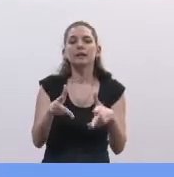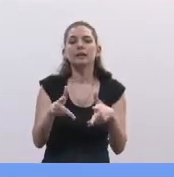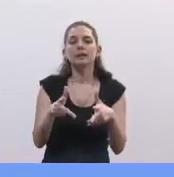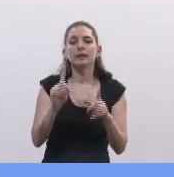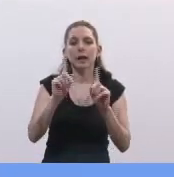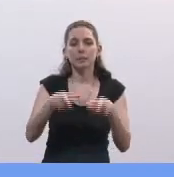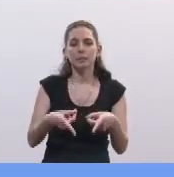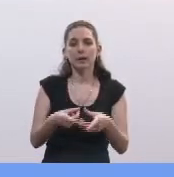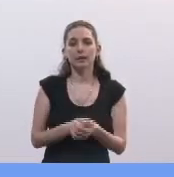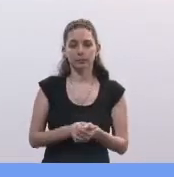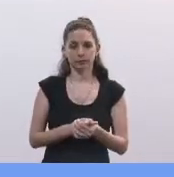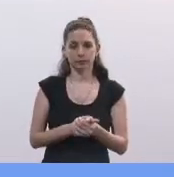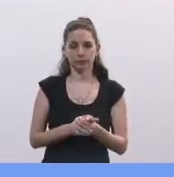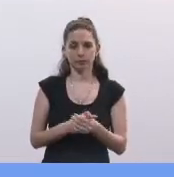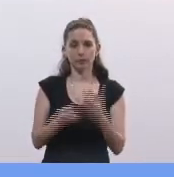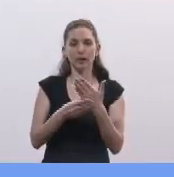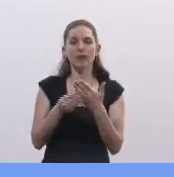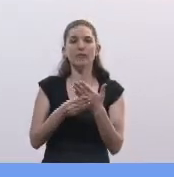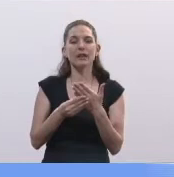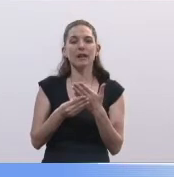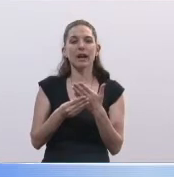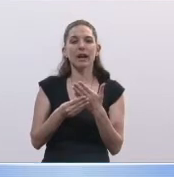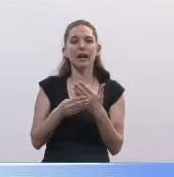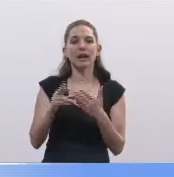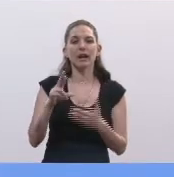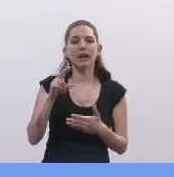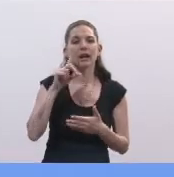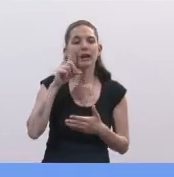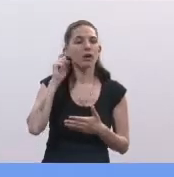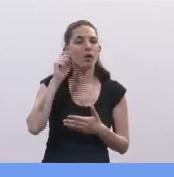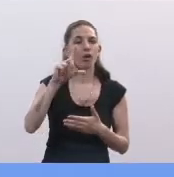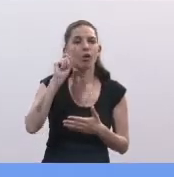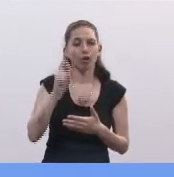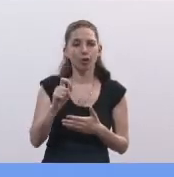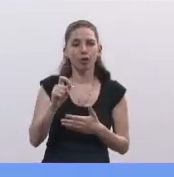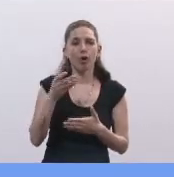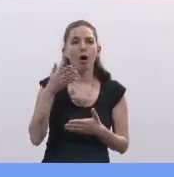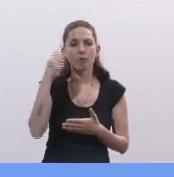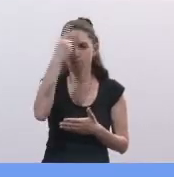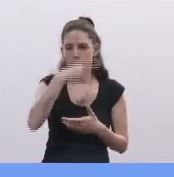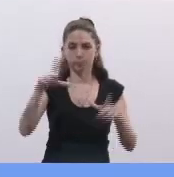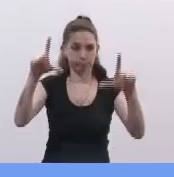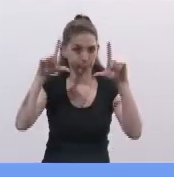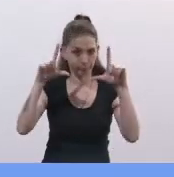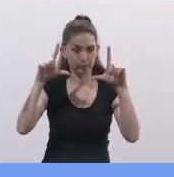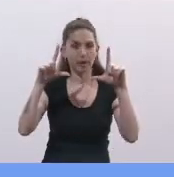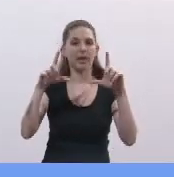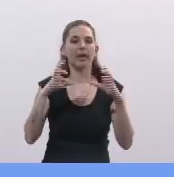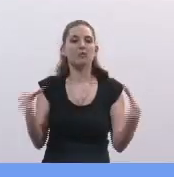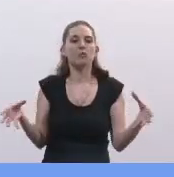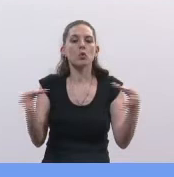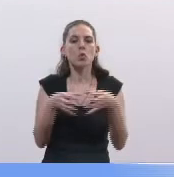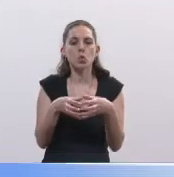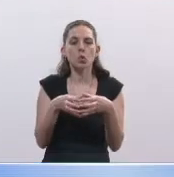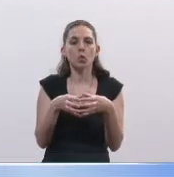mensaje fundamentalmente al fiscal Rívolo, que ha sido la cara visible de la